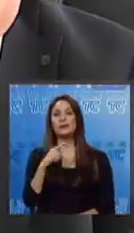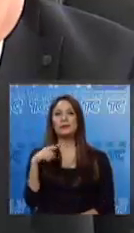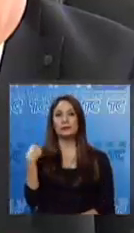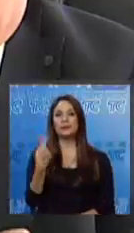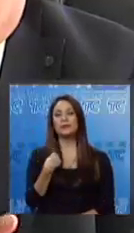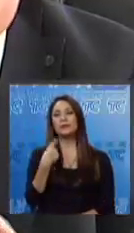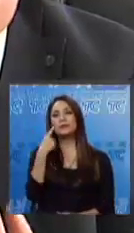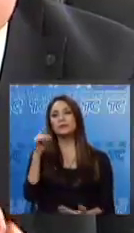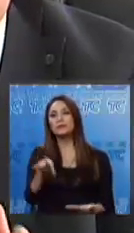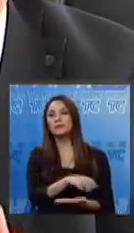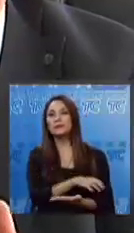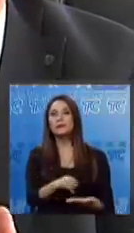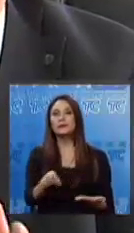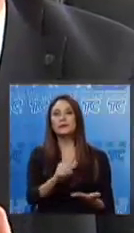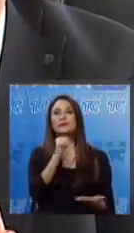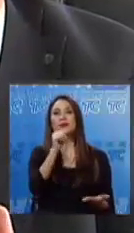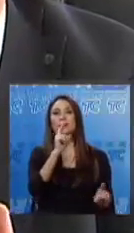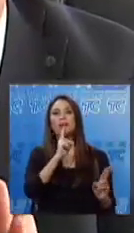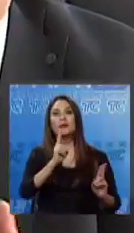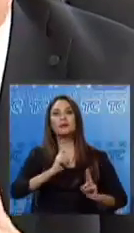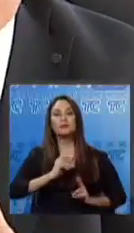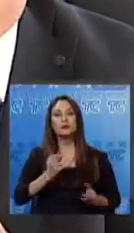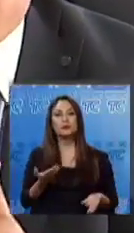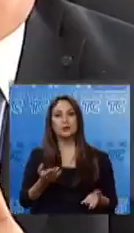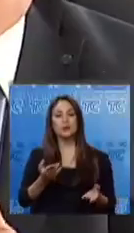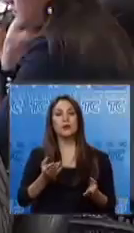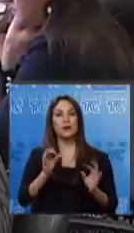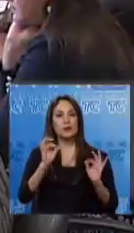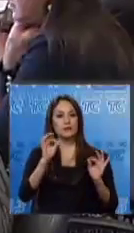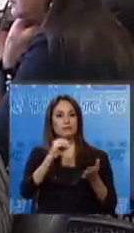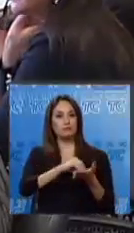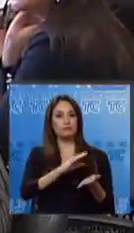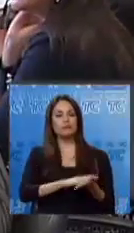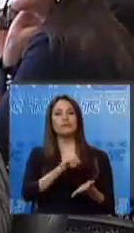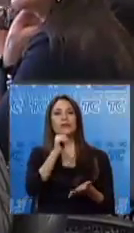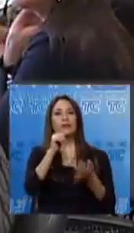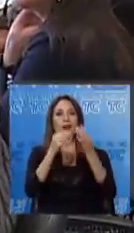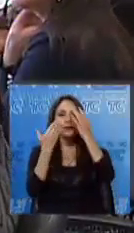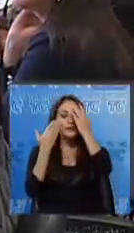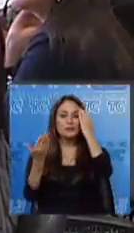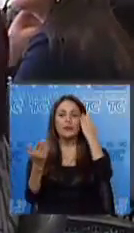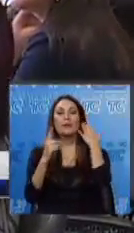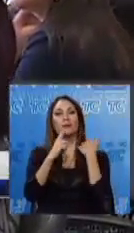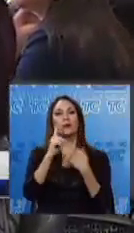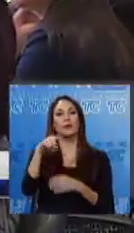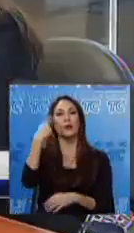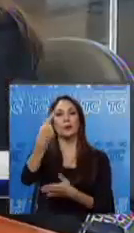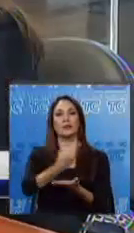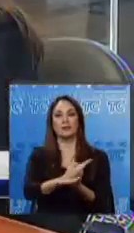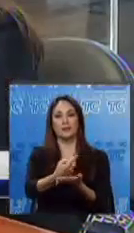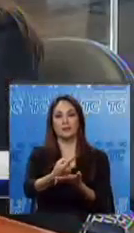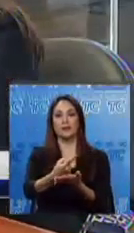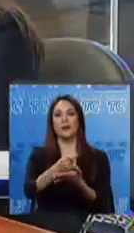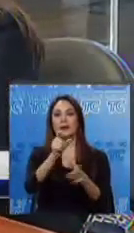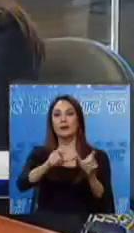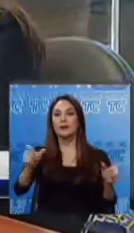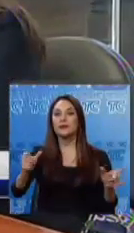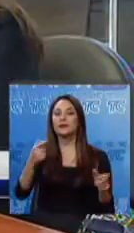mucho este desequilibrio de no tener las cosas marcadas. El primer debate de este proyecto sería la próxima semana. Los